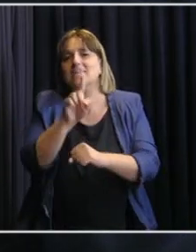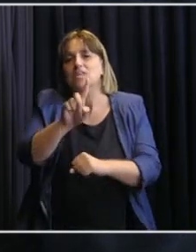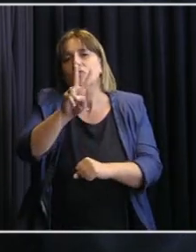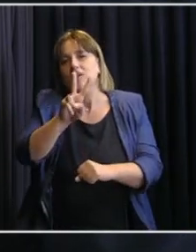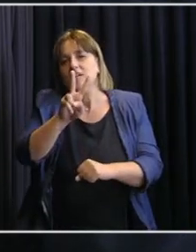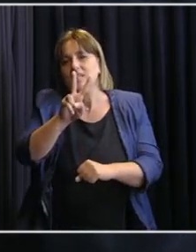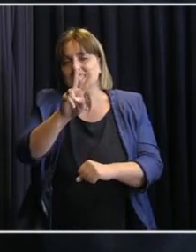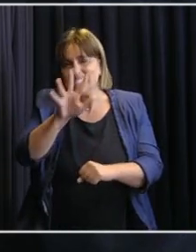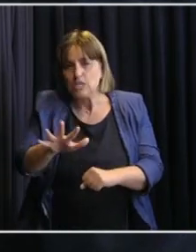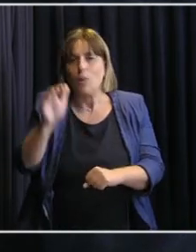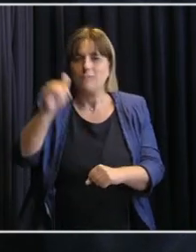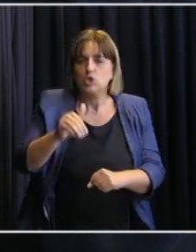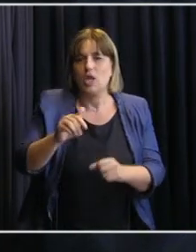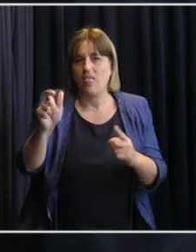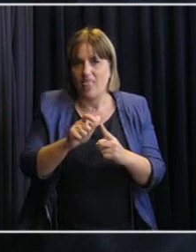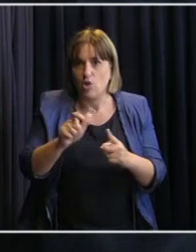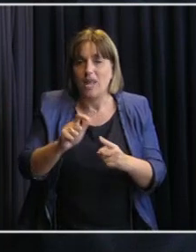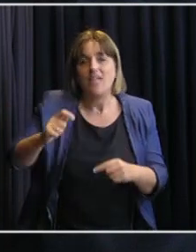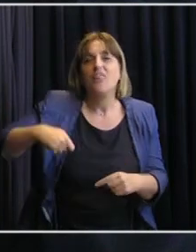en cada hospital en California.